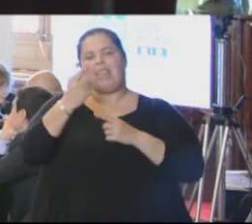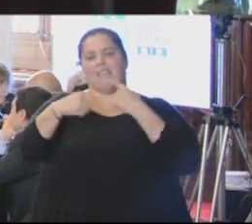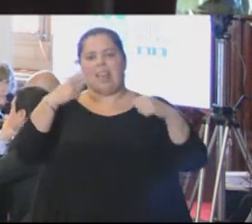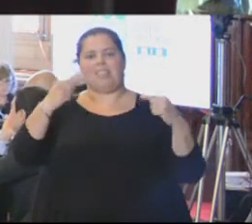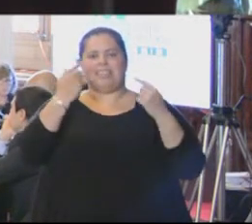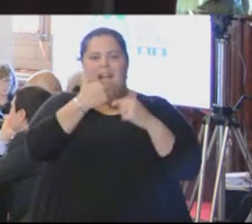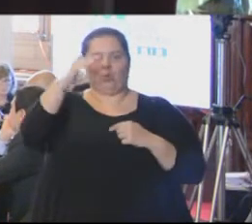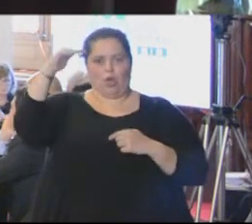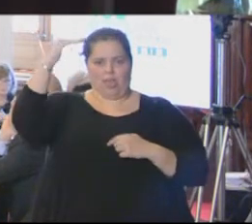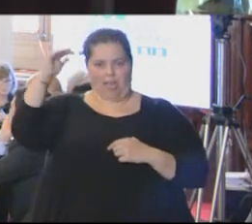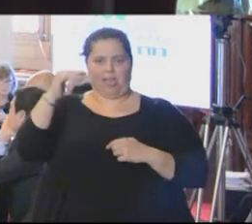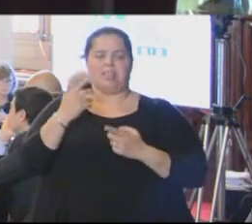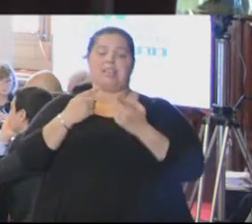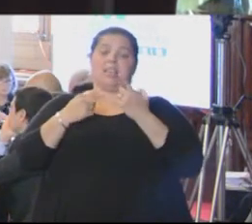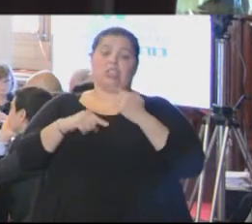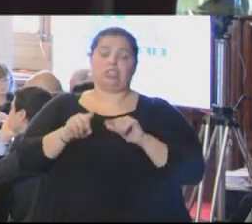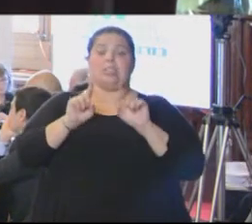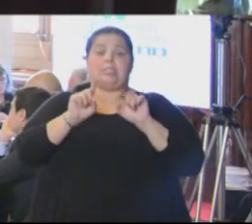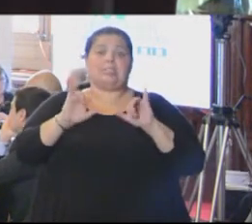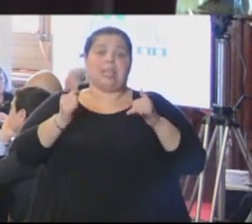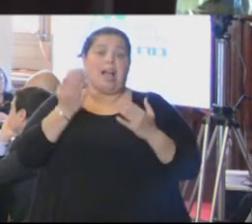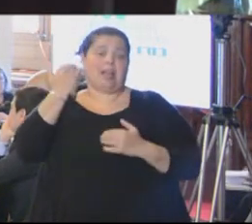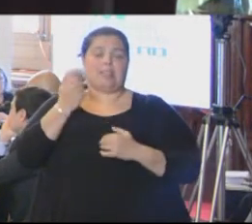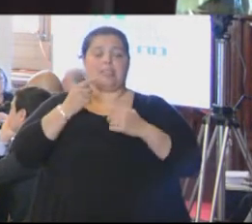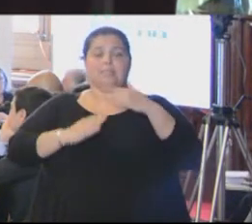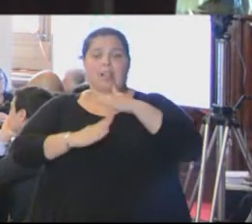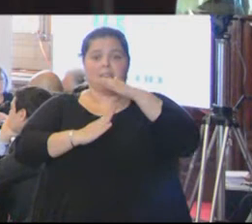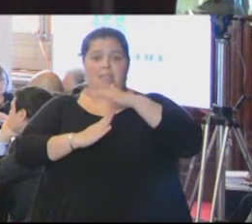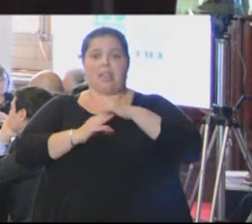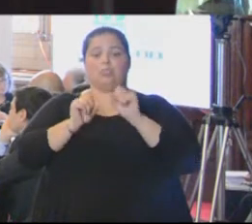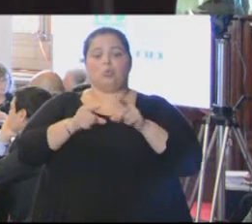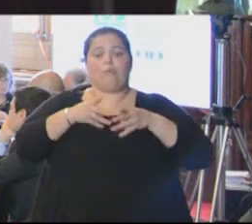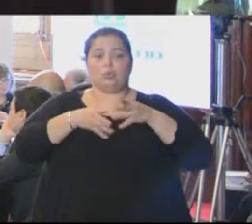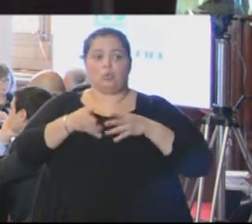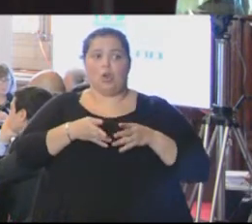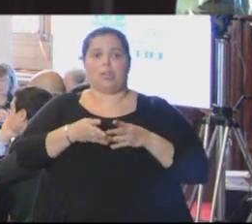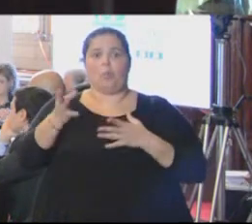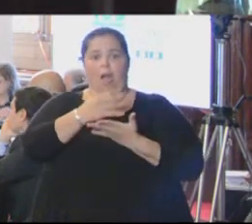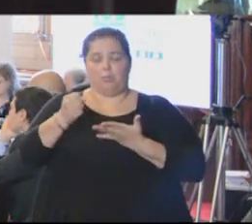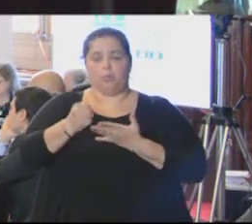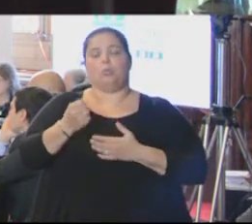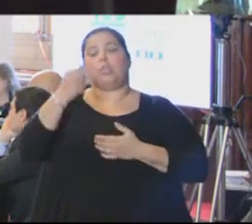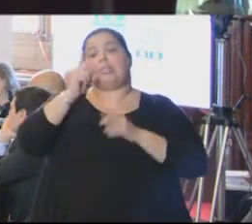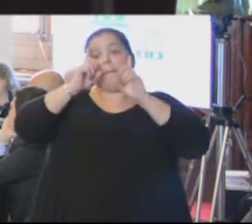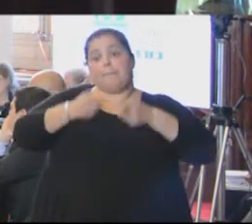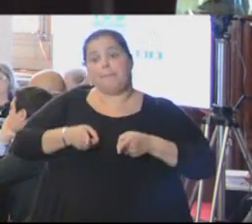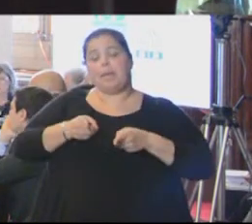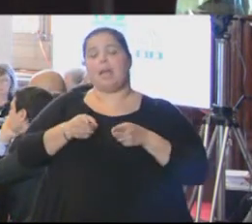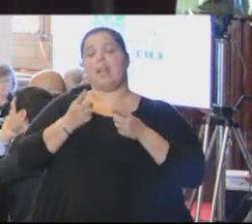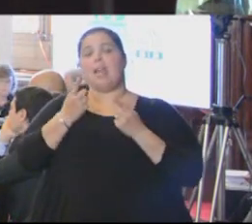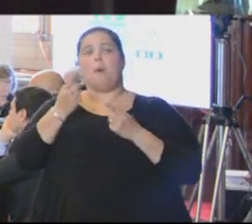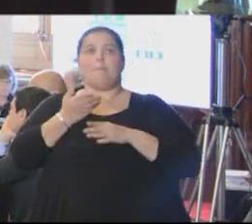la criminalidad en contra de líderes y defensores. A su vez, hemos exigido la adopción inmediata de medidas idóneas